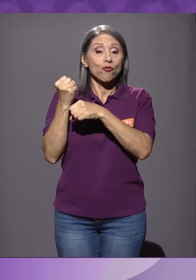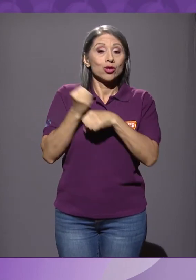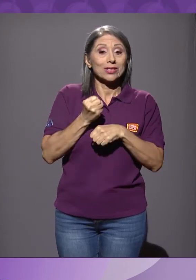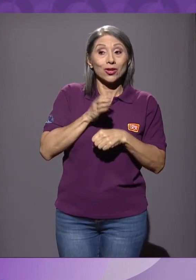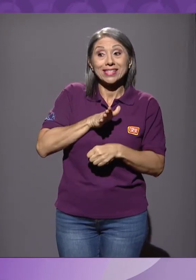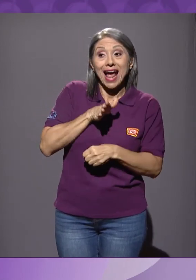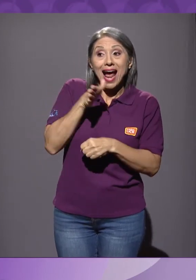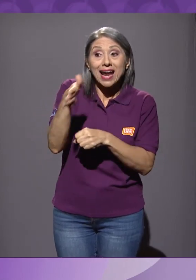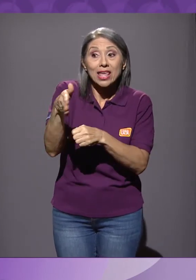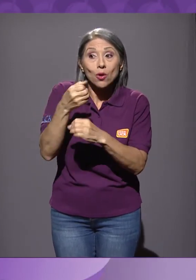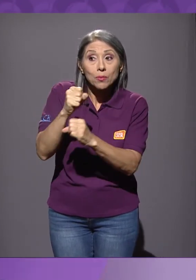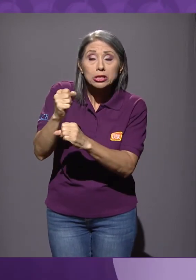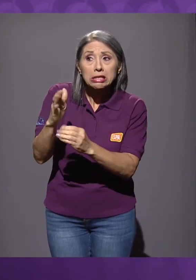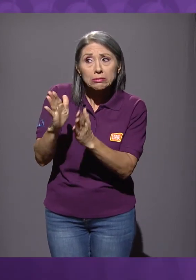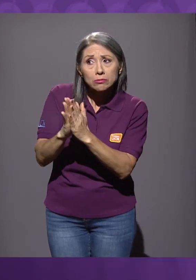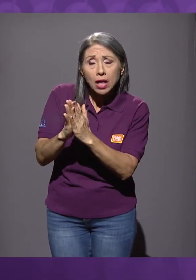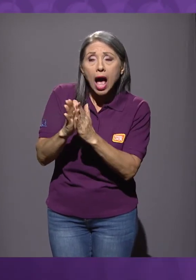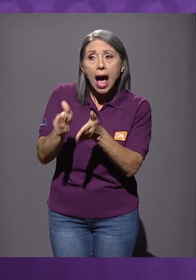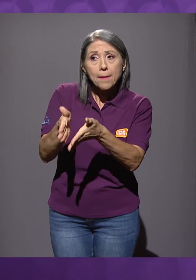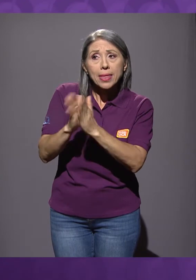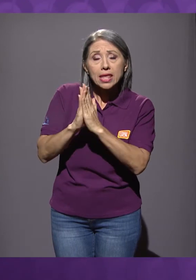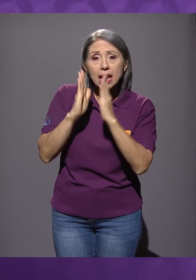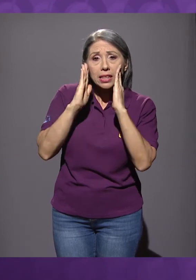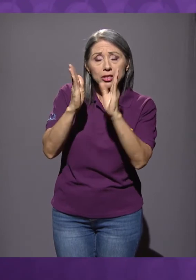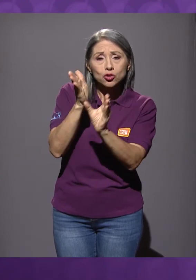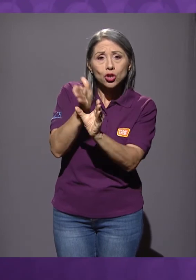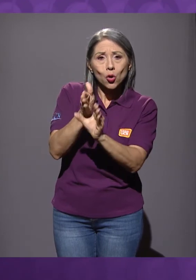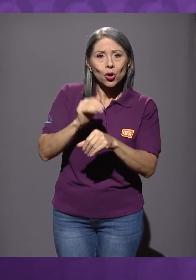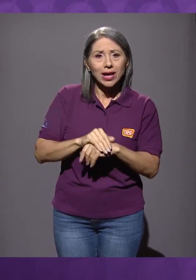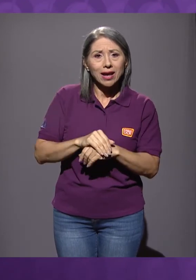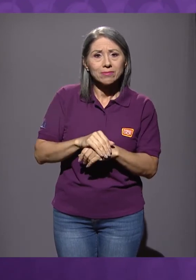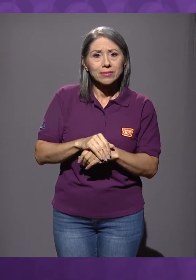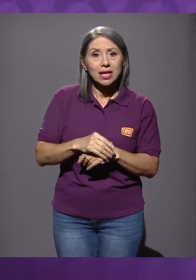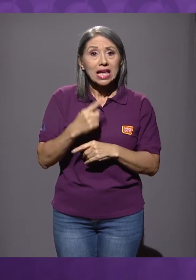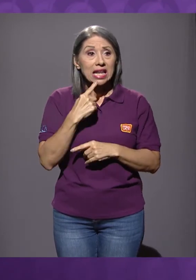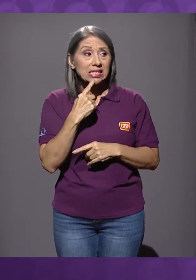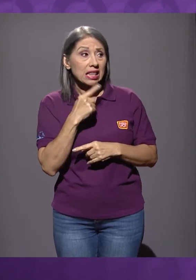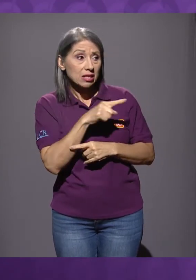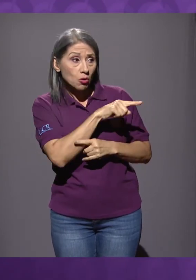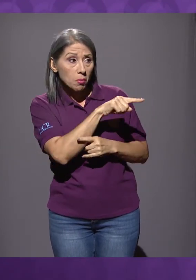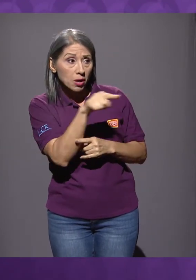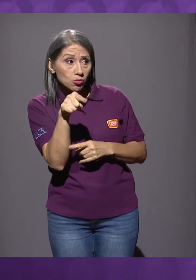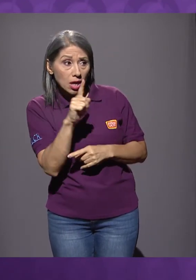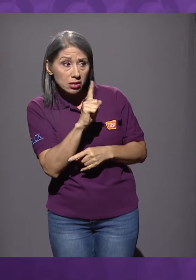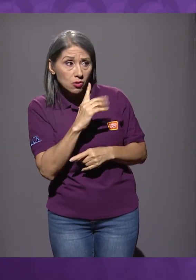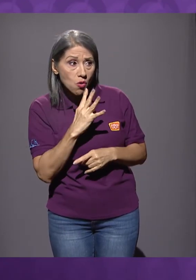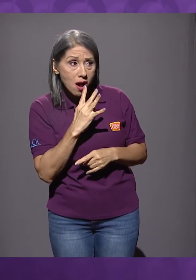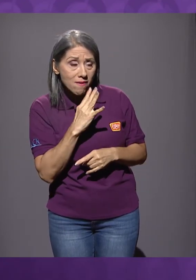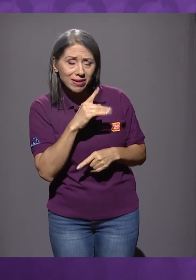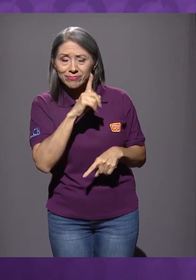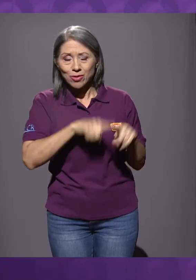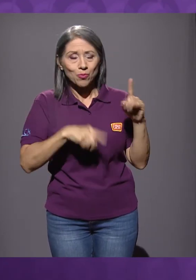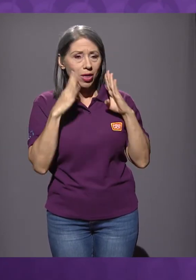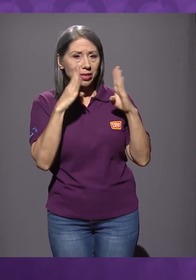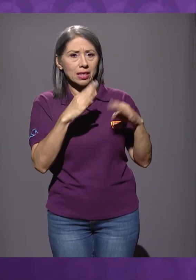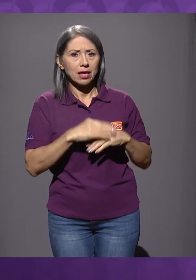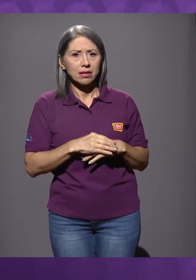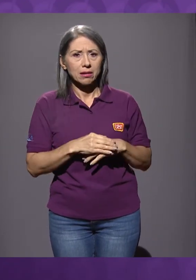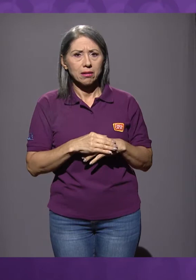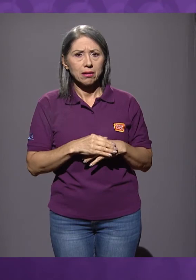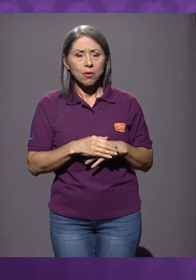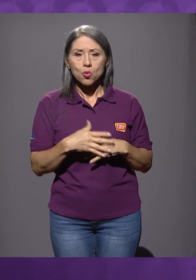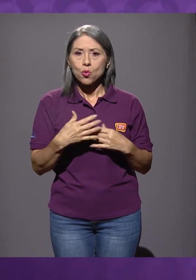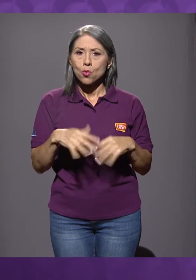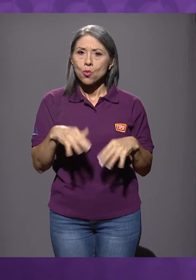a pedir atención psicológica y se les ha dicho que si la población que atienden no tiene verbalización, no la pueden atender. Y